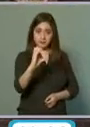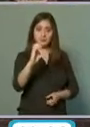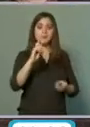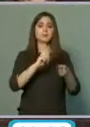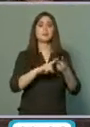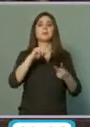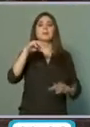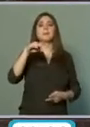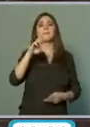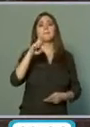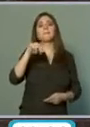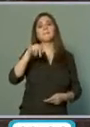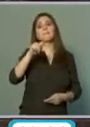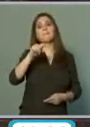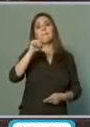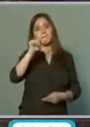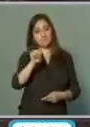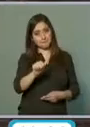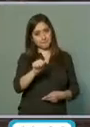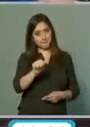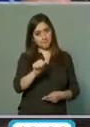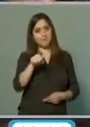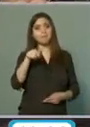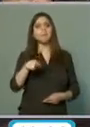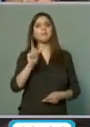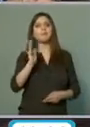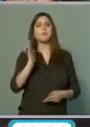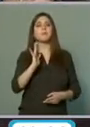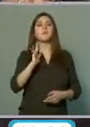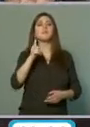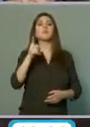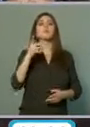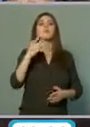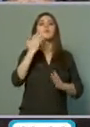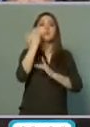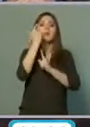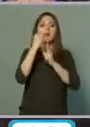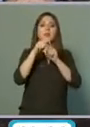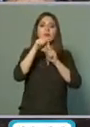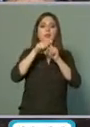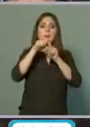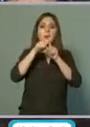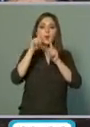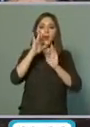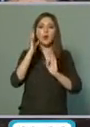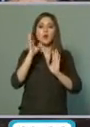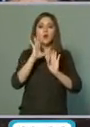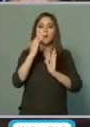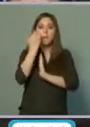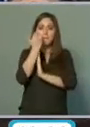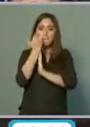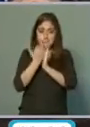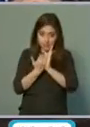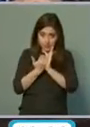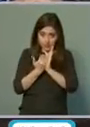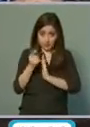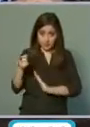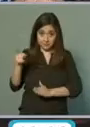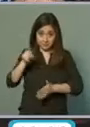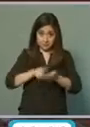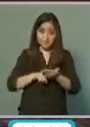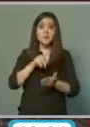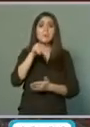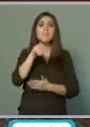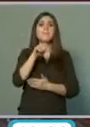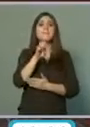a mantener una piel fresca a una temperatura baja. ¿Y por qué? Al utilizar un ingrediente como lo que es